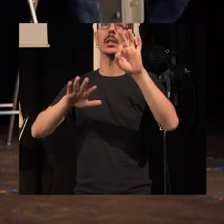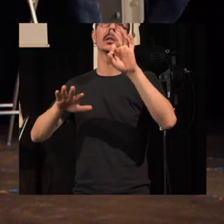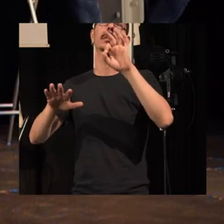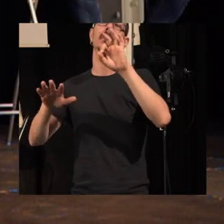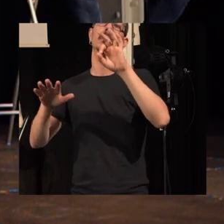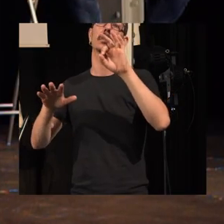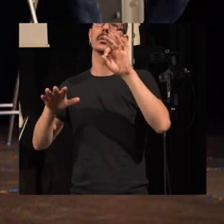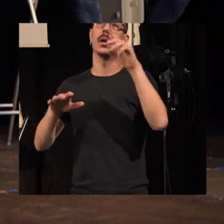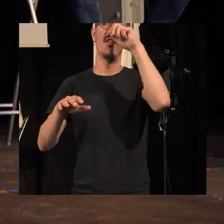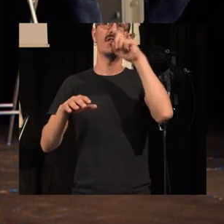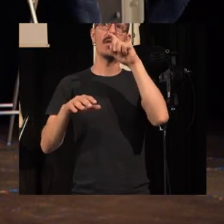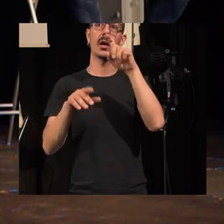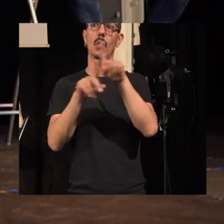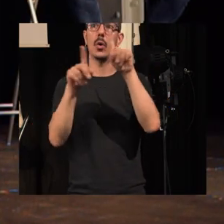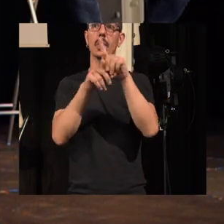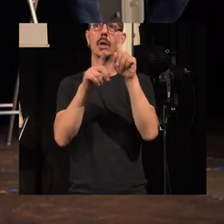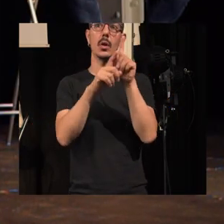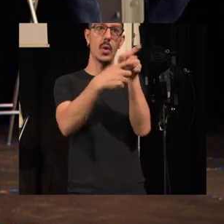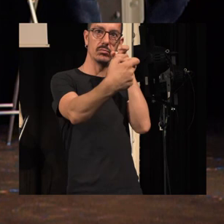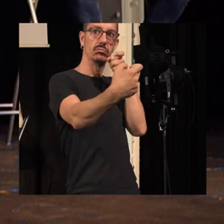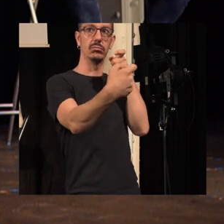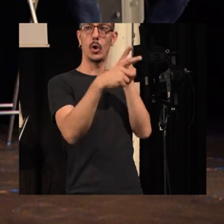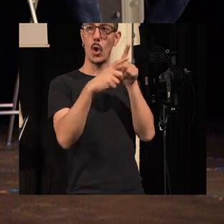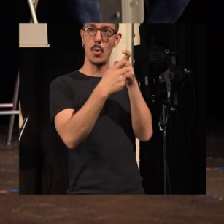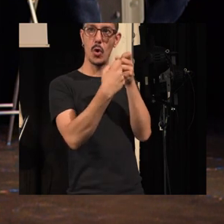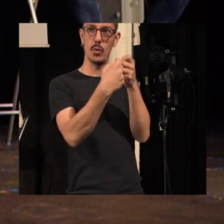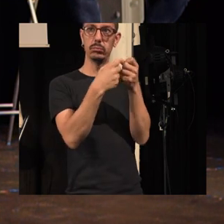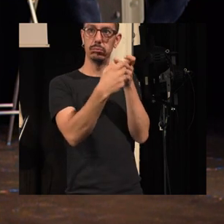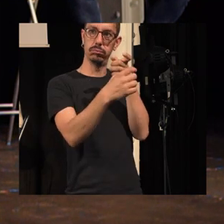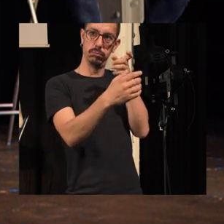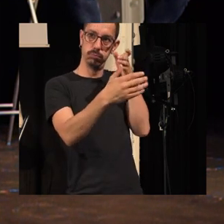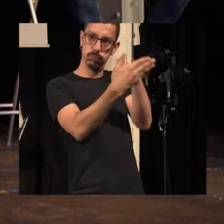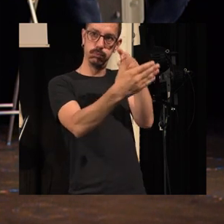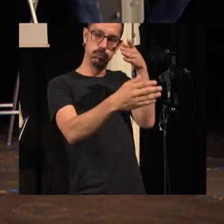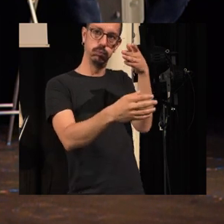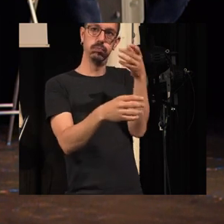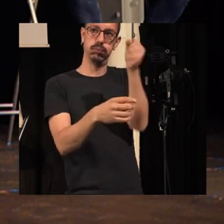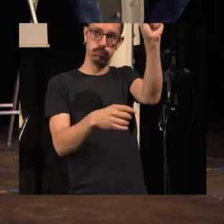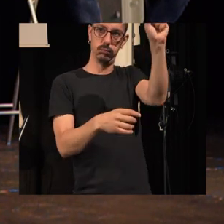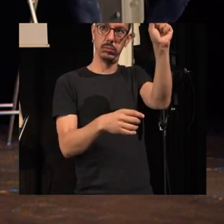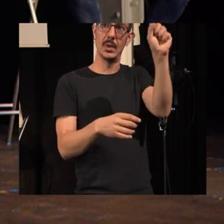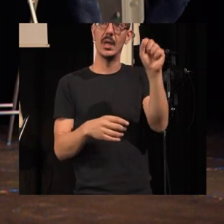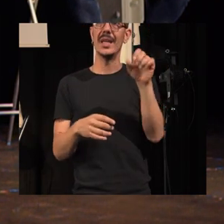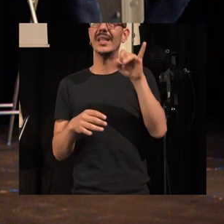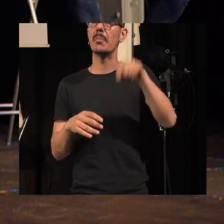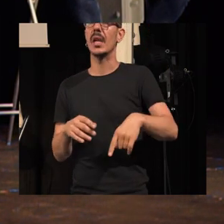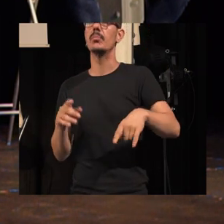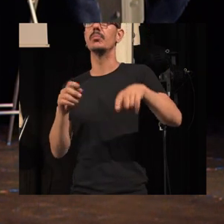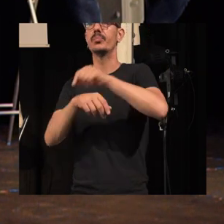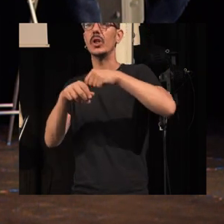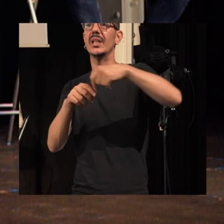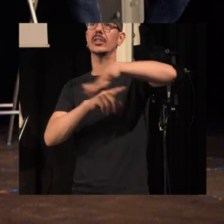franquismo, pero un feminismo también muy situado en las políticas contextuales,